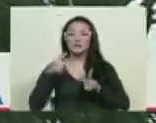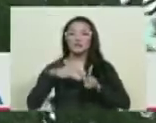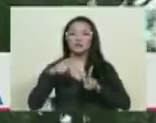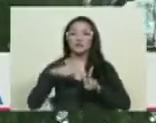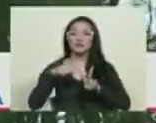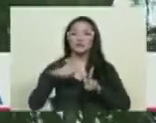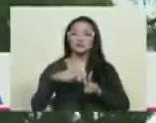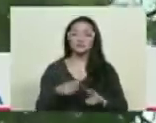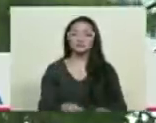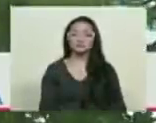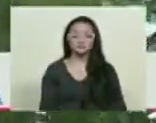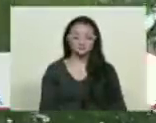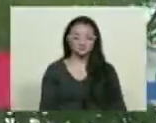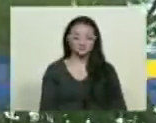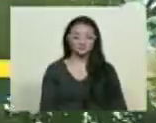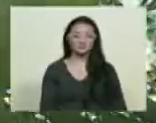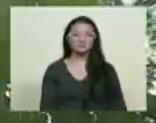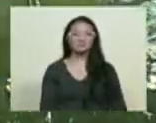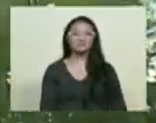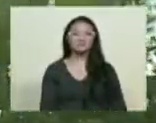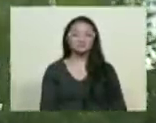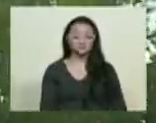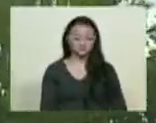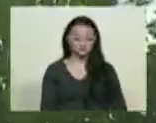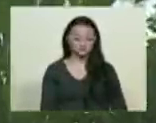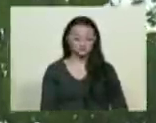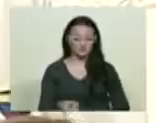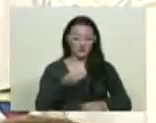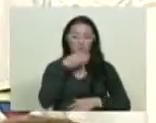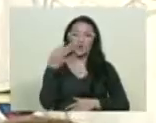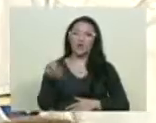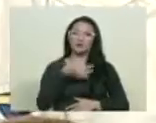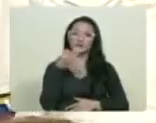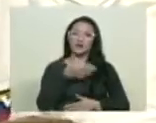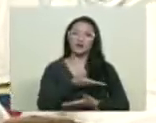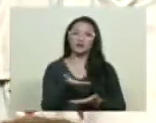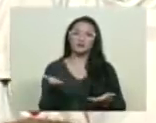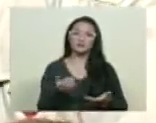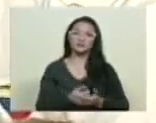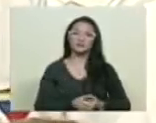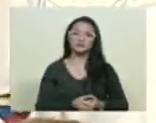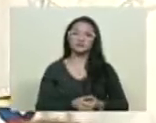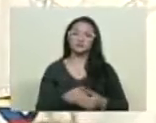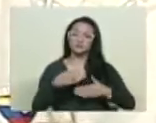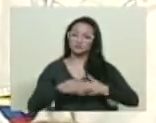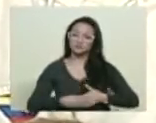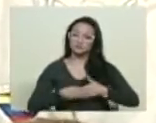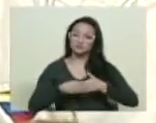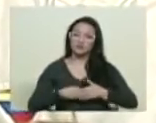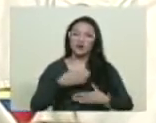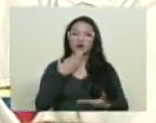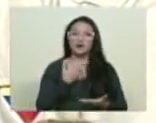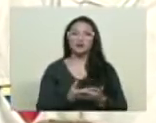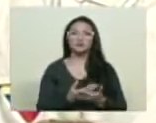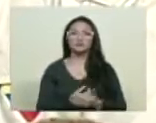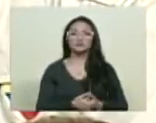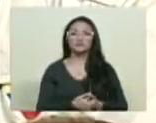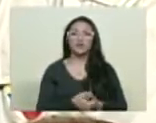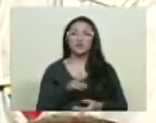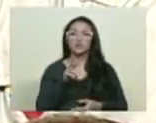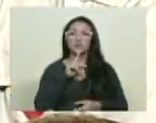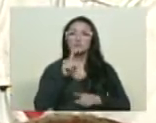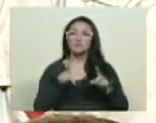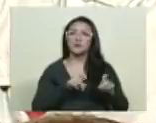televisión buenas tardes presidente buenas tardes ya boris mucho gusto gracias el presidente dos preguntas